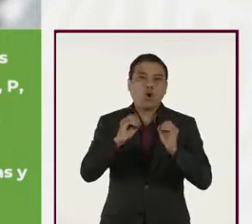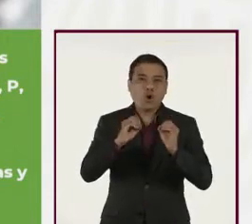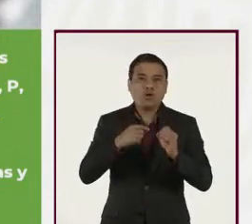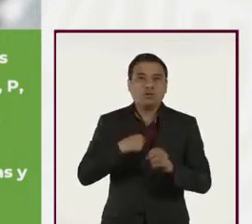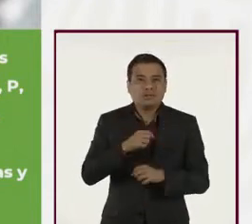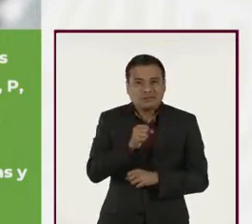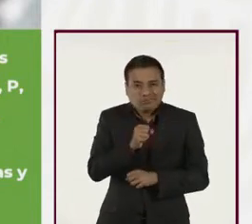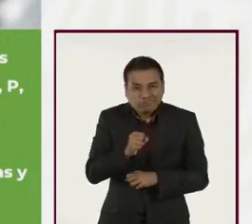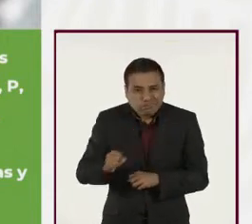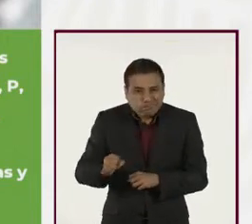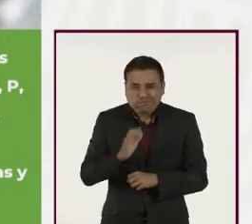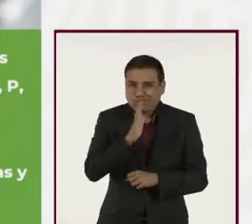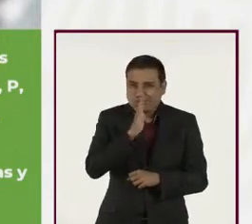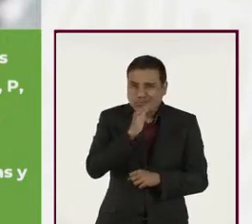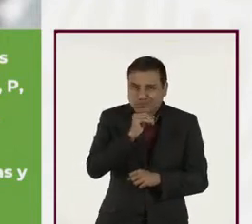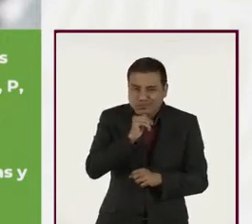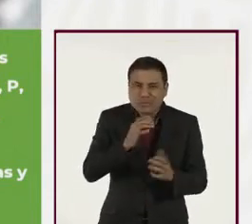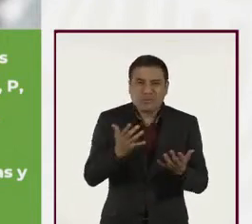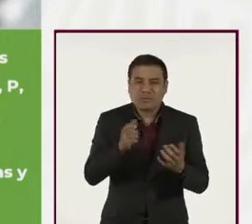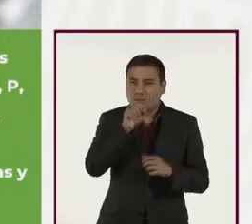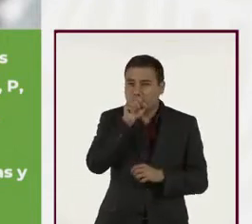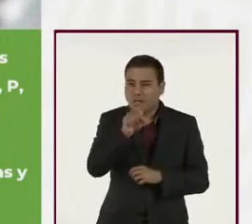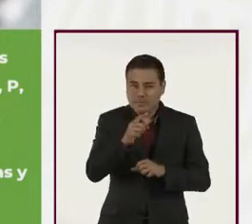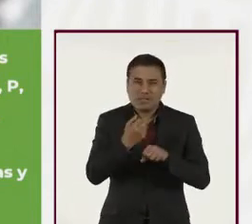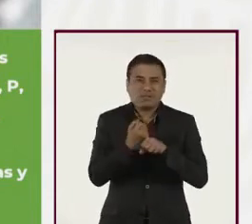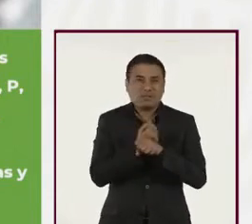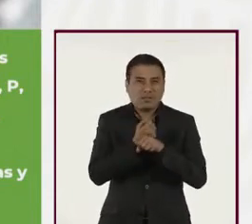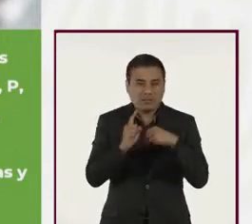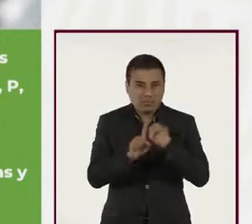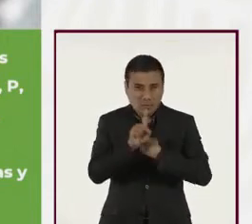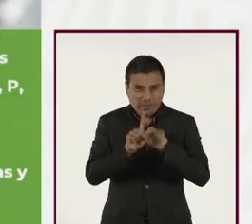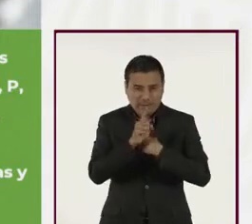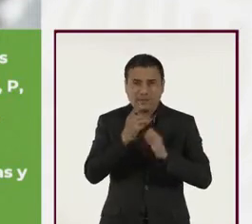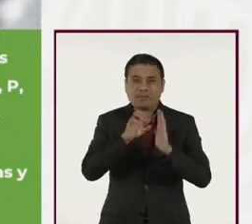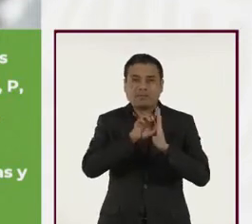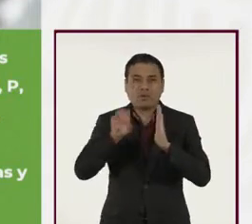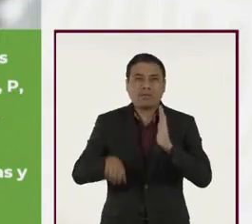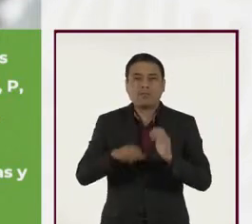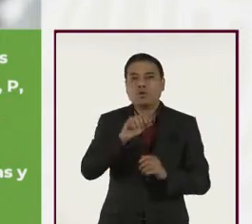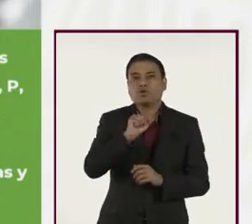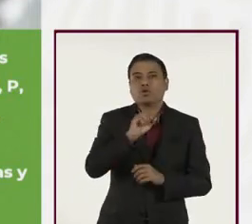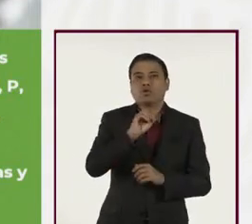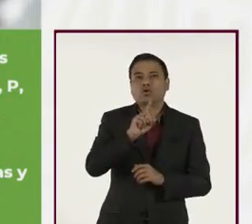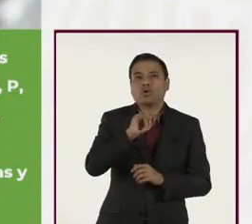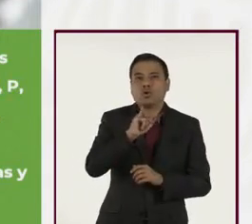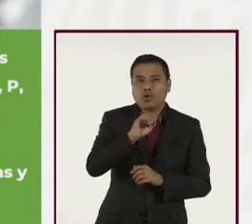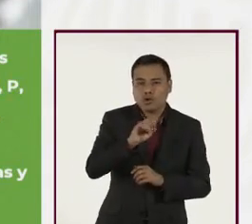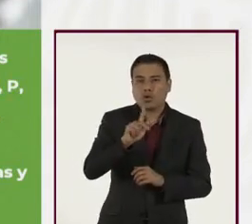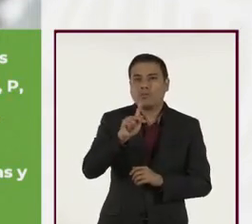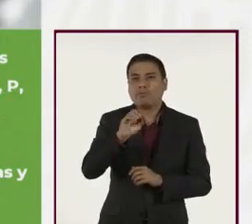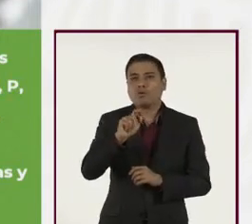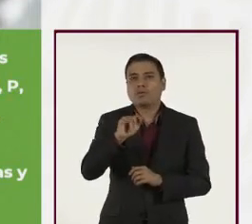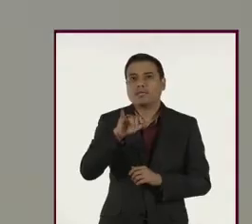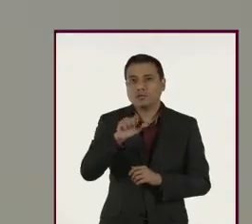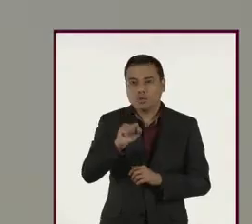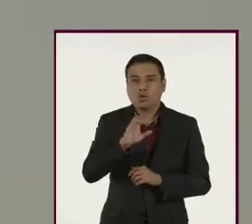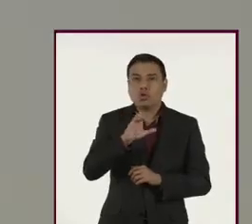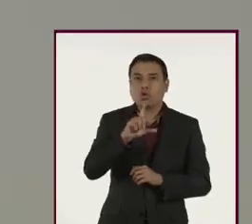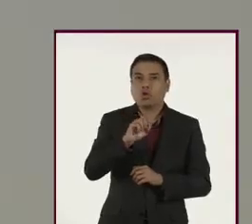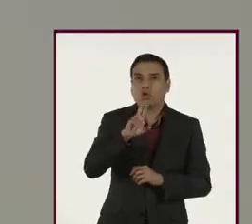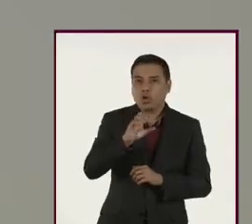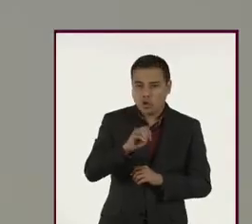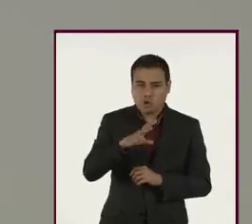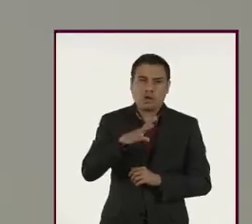de la sangre y de algunos componentes, particularmente el sodio, potasio y cloro, los vamos a encontrar